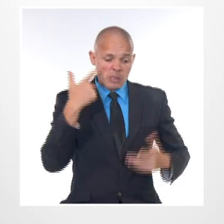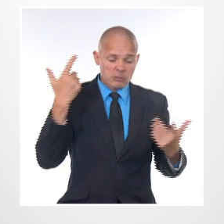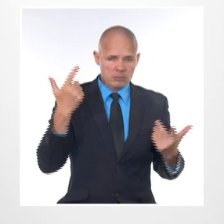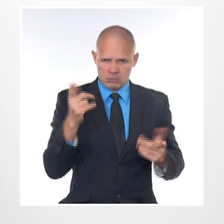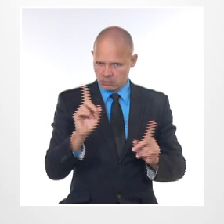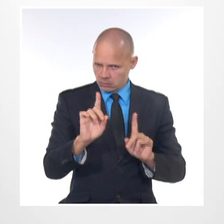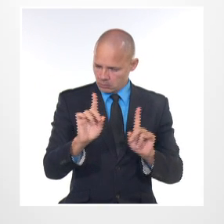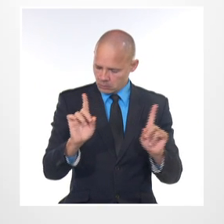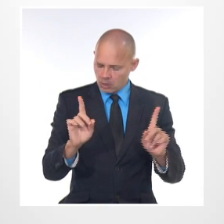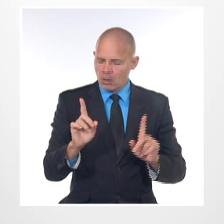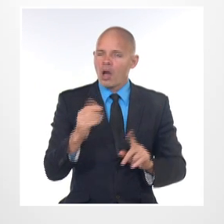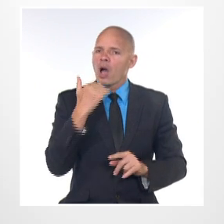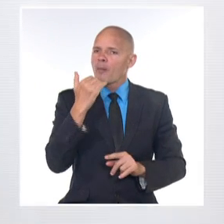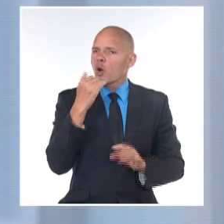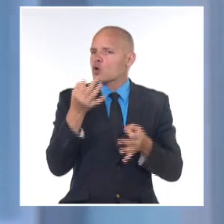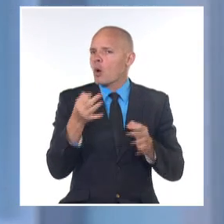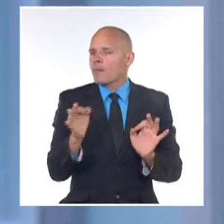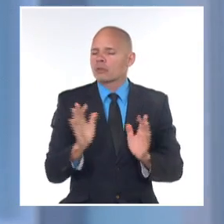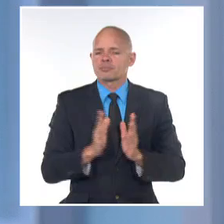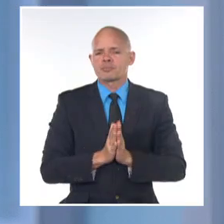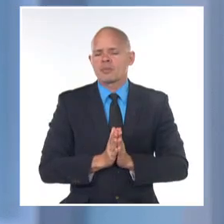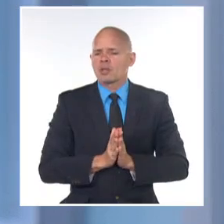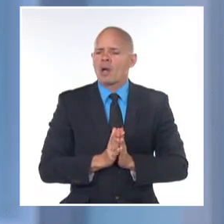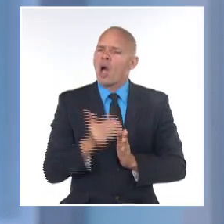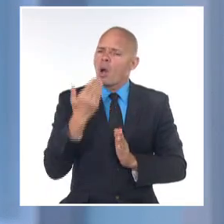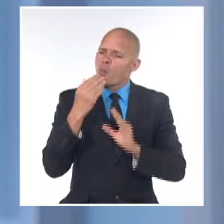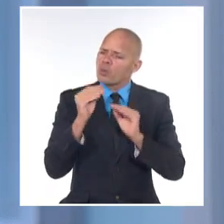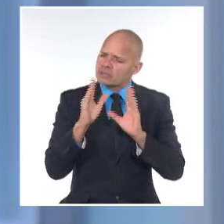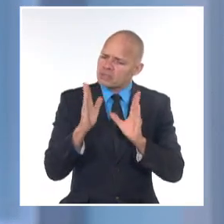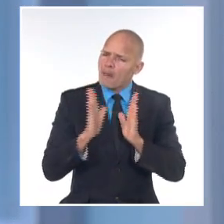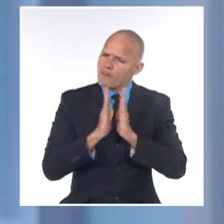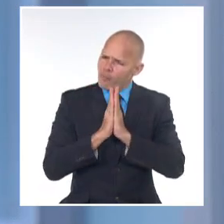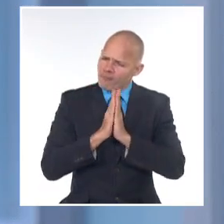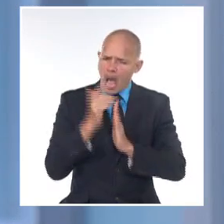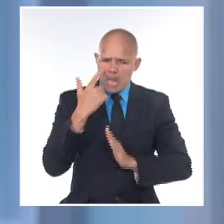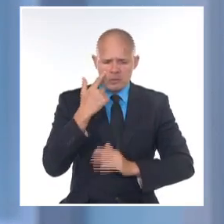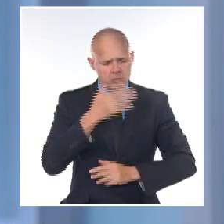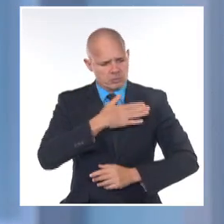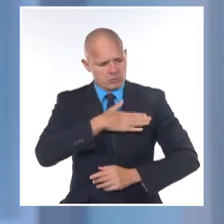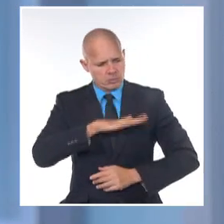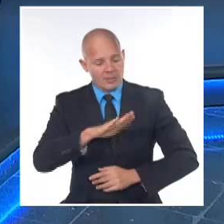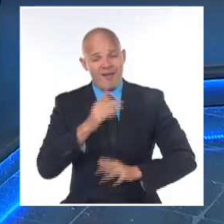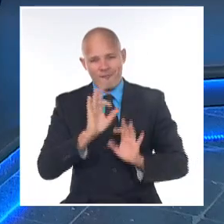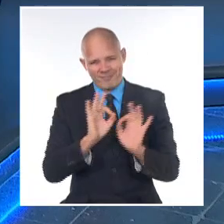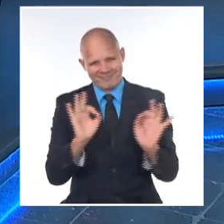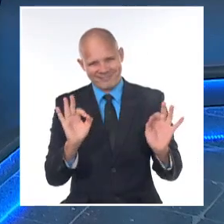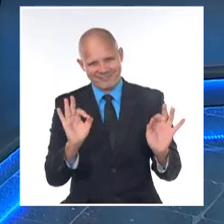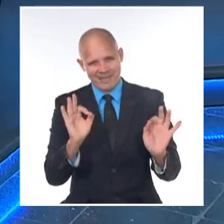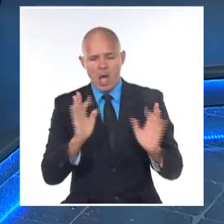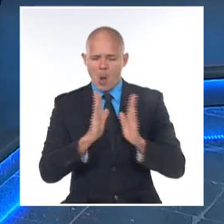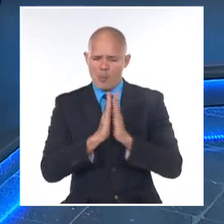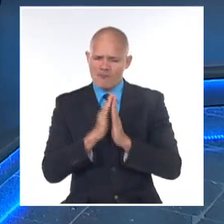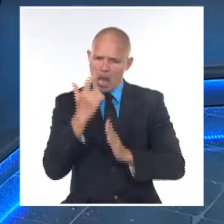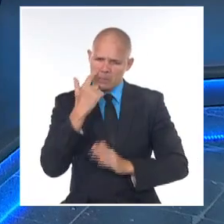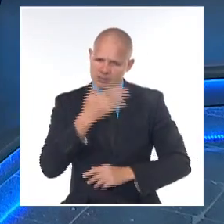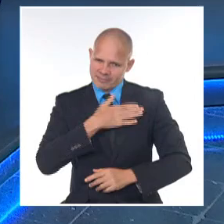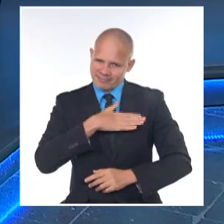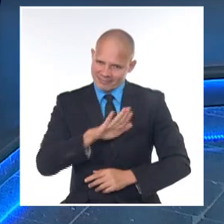manera correcta de hacer eso es sencillamente, buenos días ciudadano, por favor muéstreme su identificación. Y si no lo hace correctamente, ya la